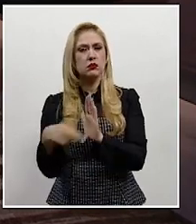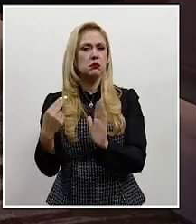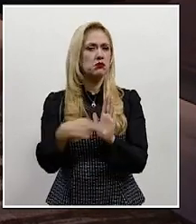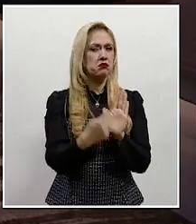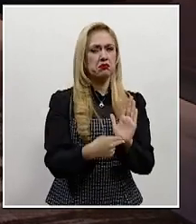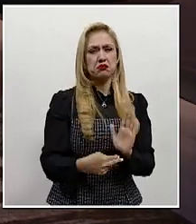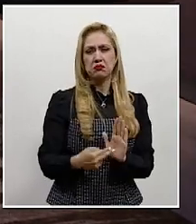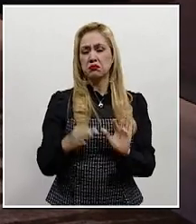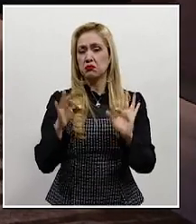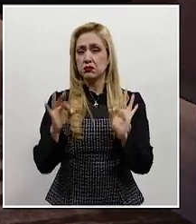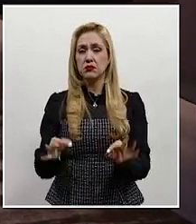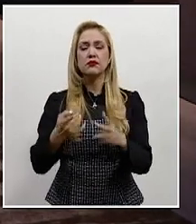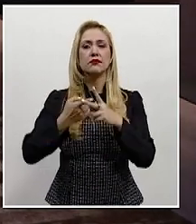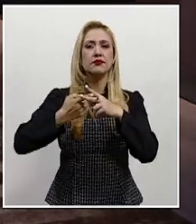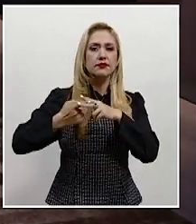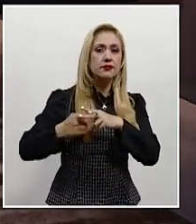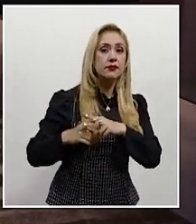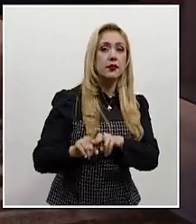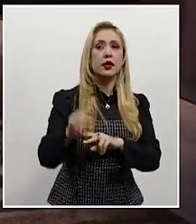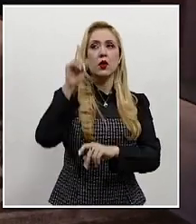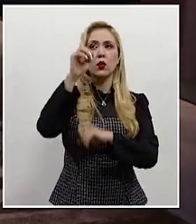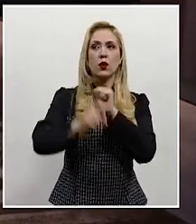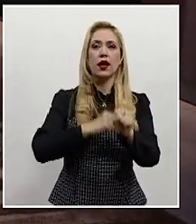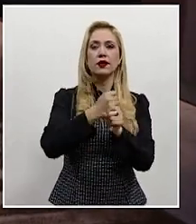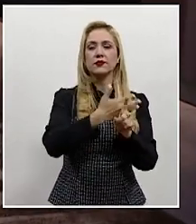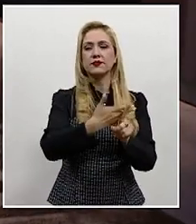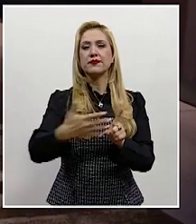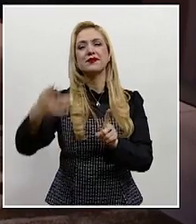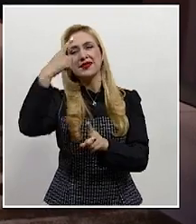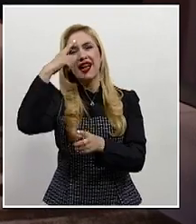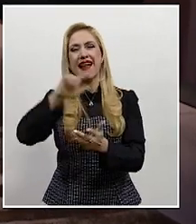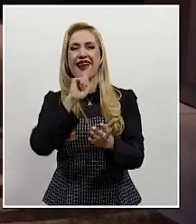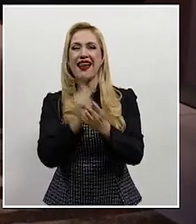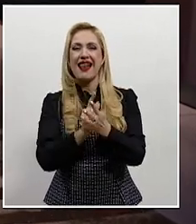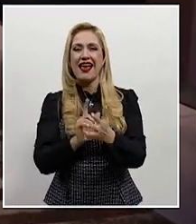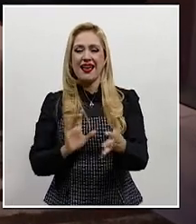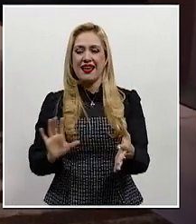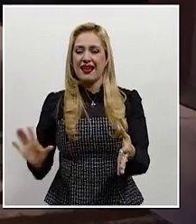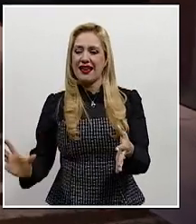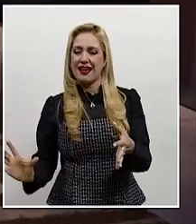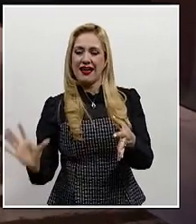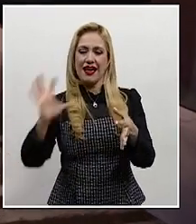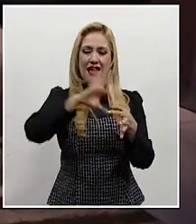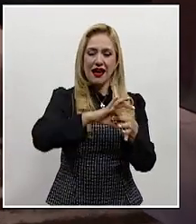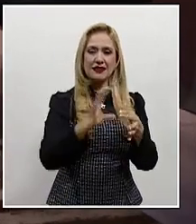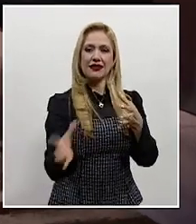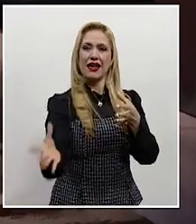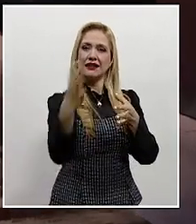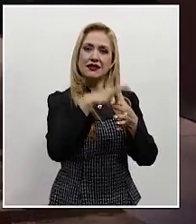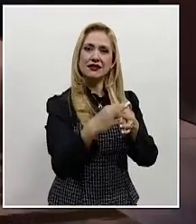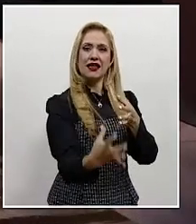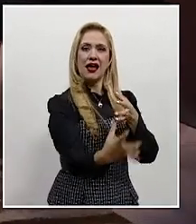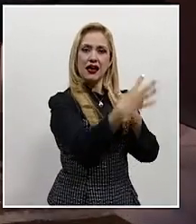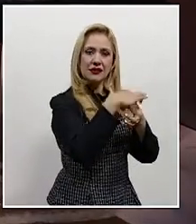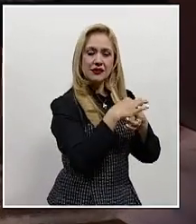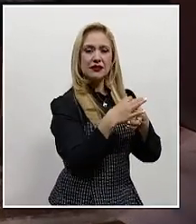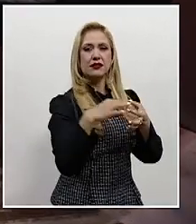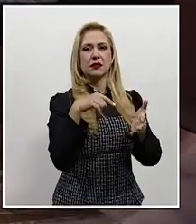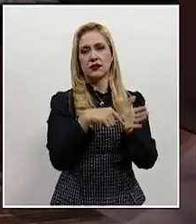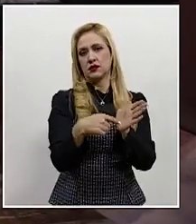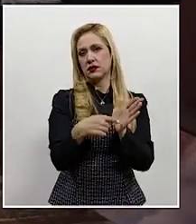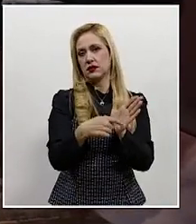entonces inicia un proceso de un año para armonizar toda la normatividad que permita dar cumplimiento a estos compromisos